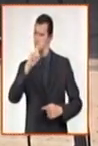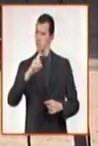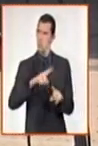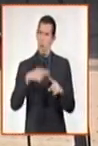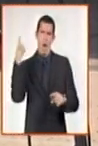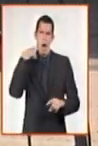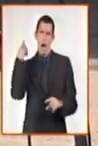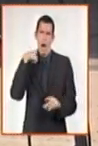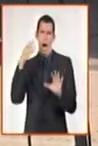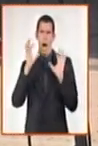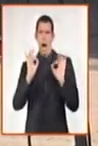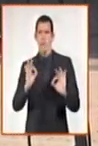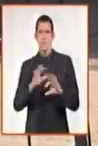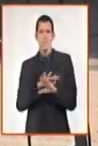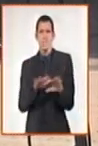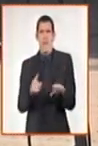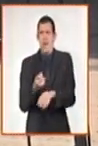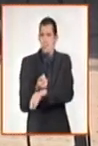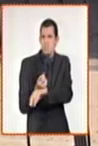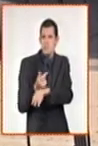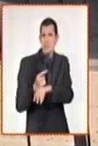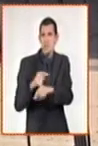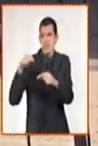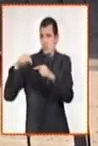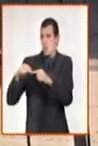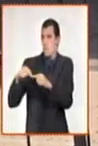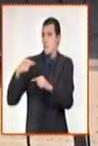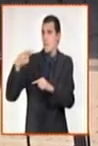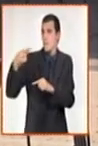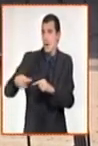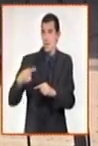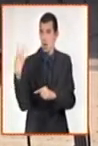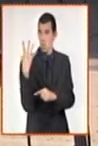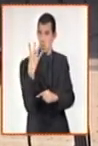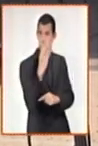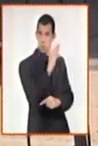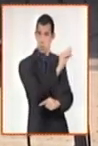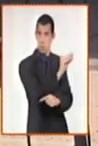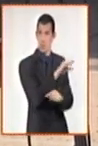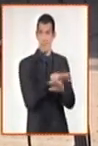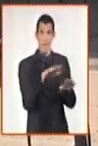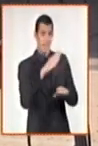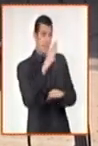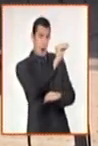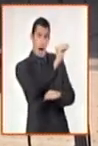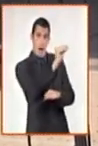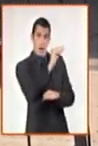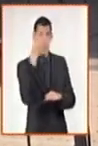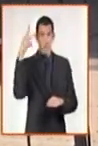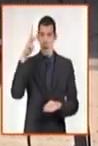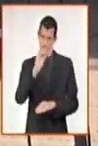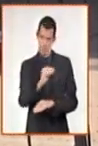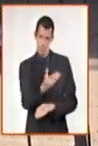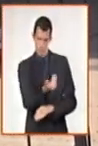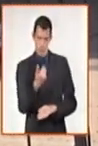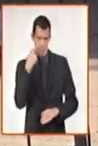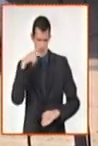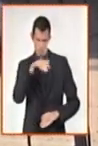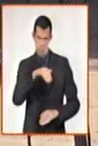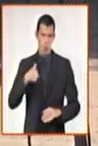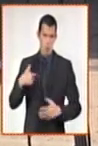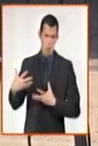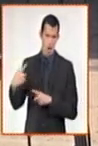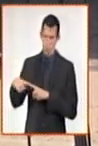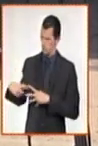huracán que con categoría 3 azotó la región occidental de nuestro país, el gobierno de México, en la figura de su